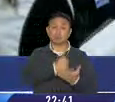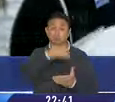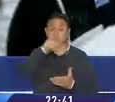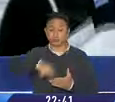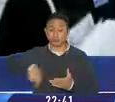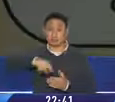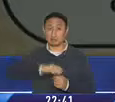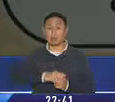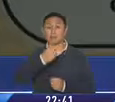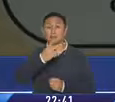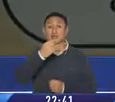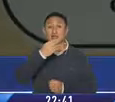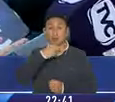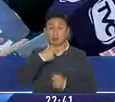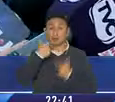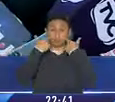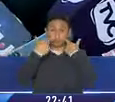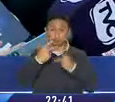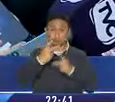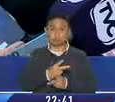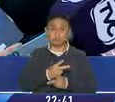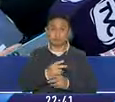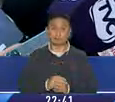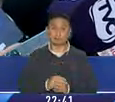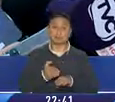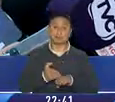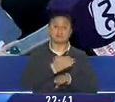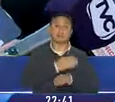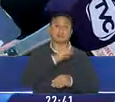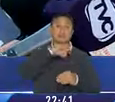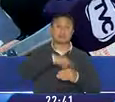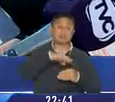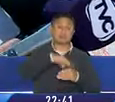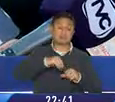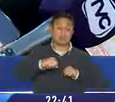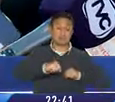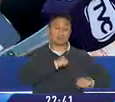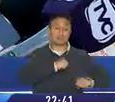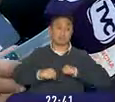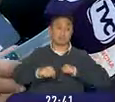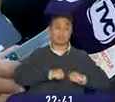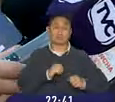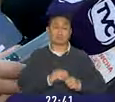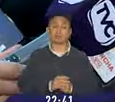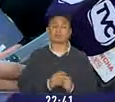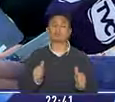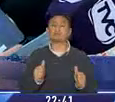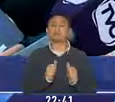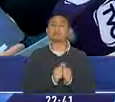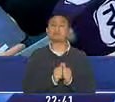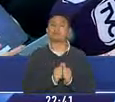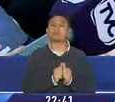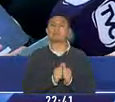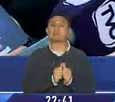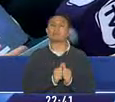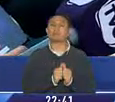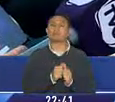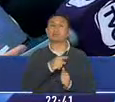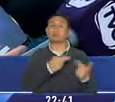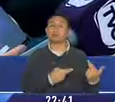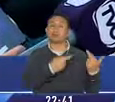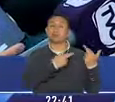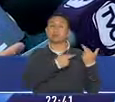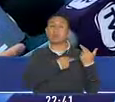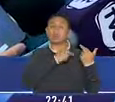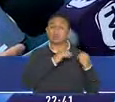el 20 de agosto. En las últimas elecciones hicimos un trabajo con la institución que se hace cargo de la